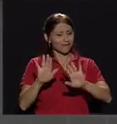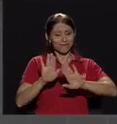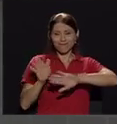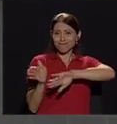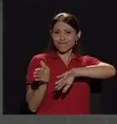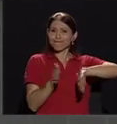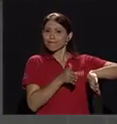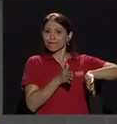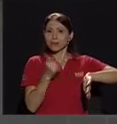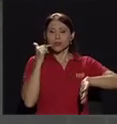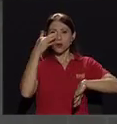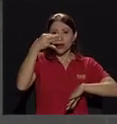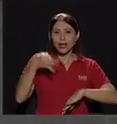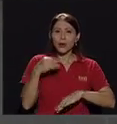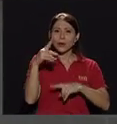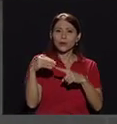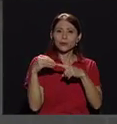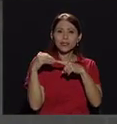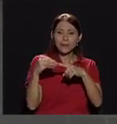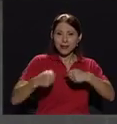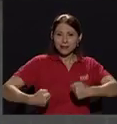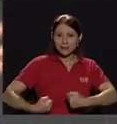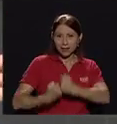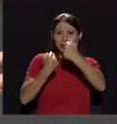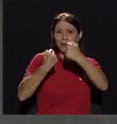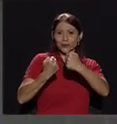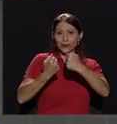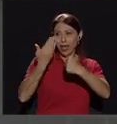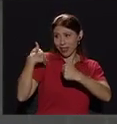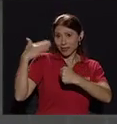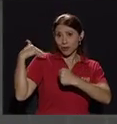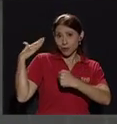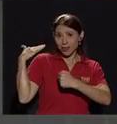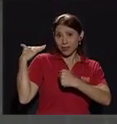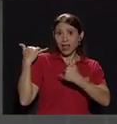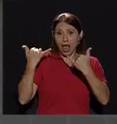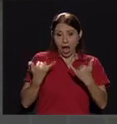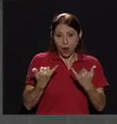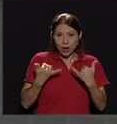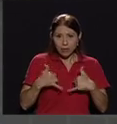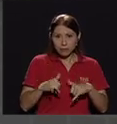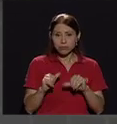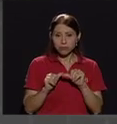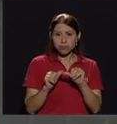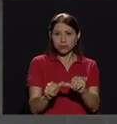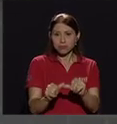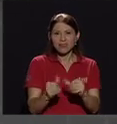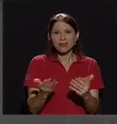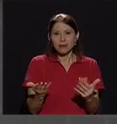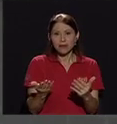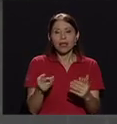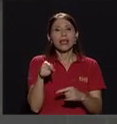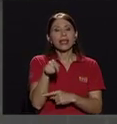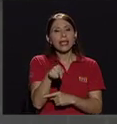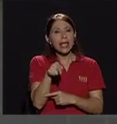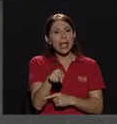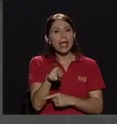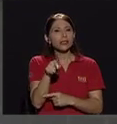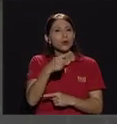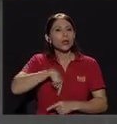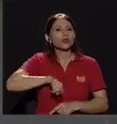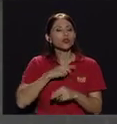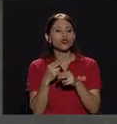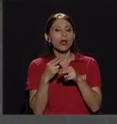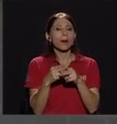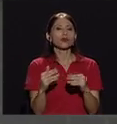creo que uno de los principales retos que tenemos anteriormente y que tenemos ahora es precisamente que